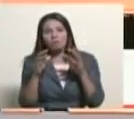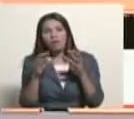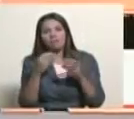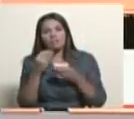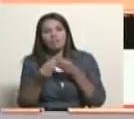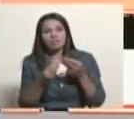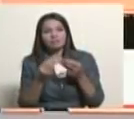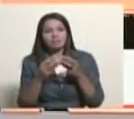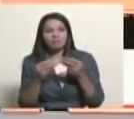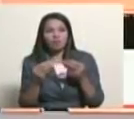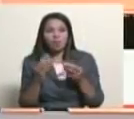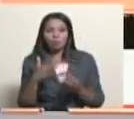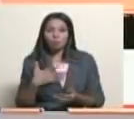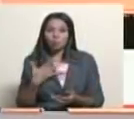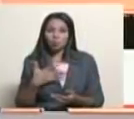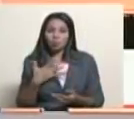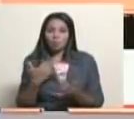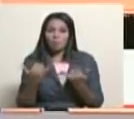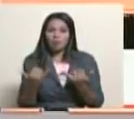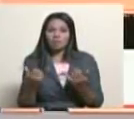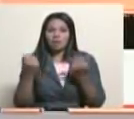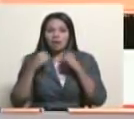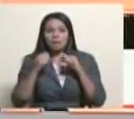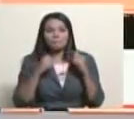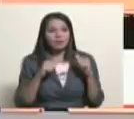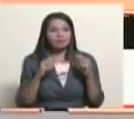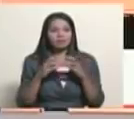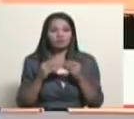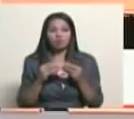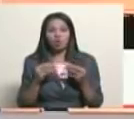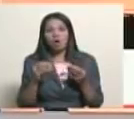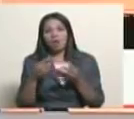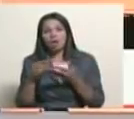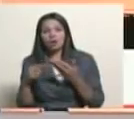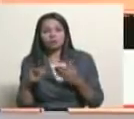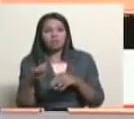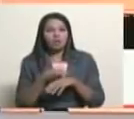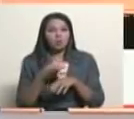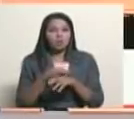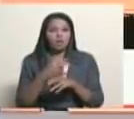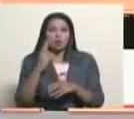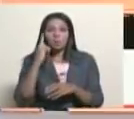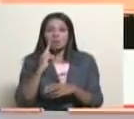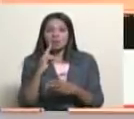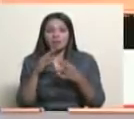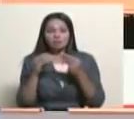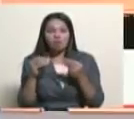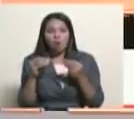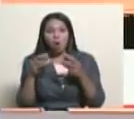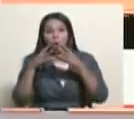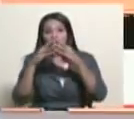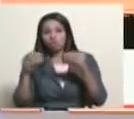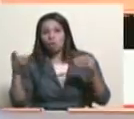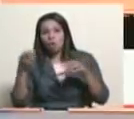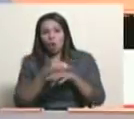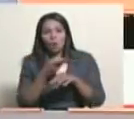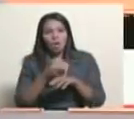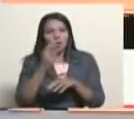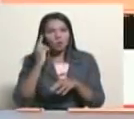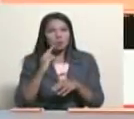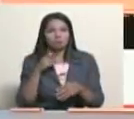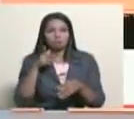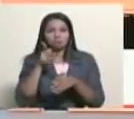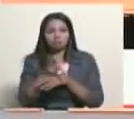que se vaya sintiendo en la práctica, en el accionar del gobierno bolivariano, de los gobiernos bolivarianos legítimos, de